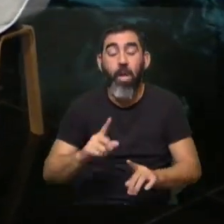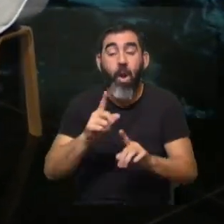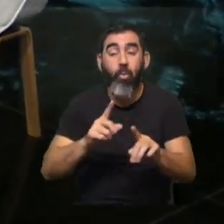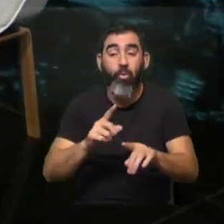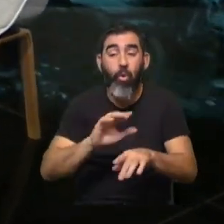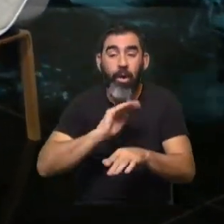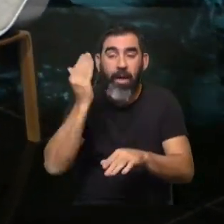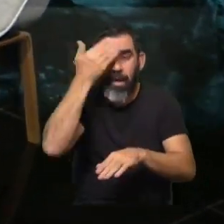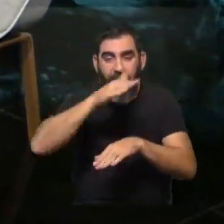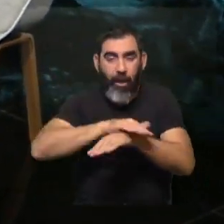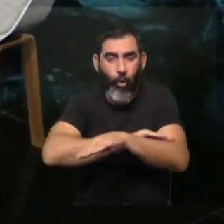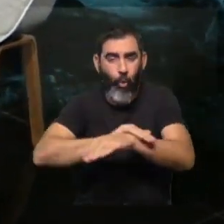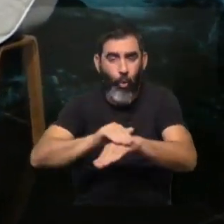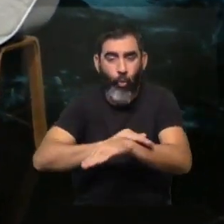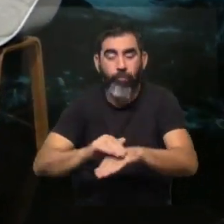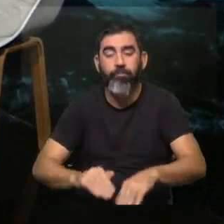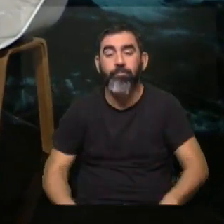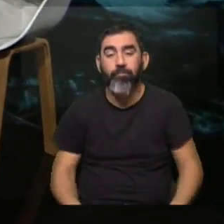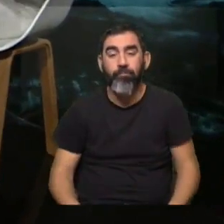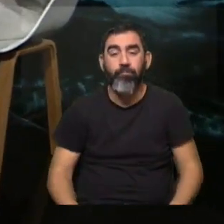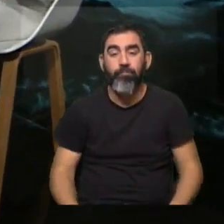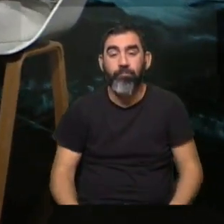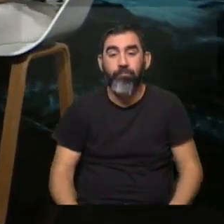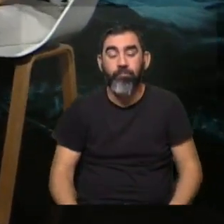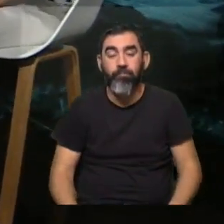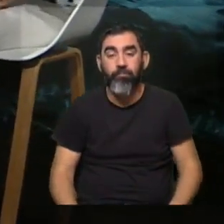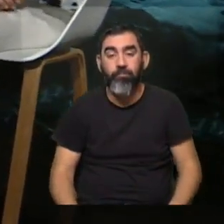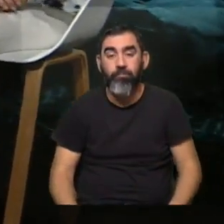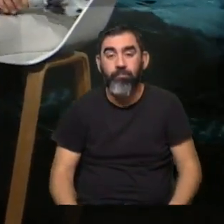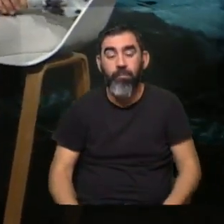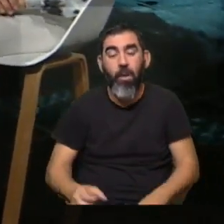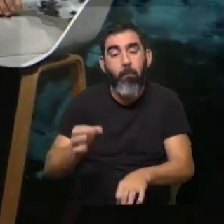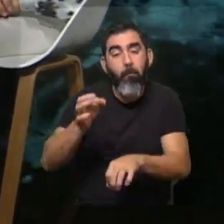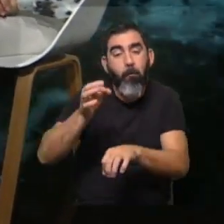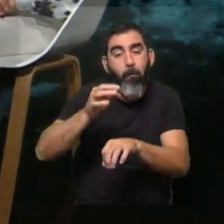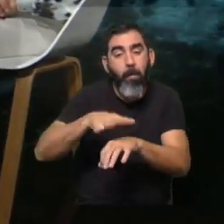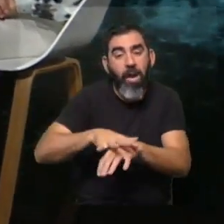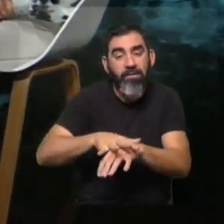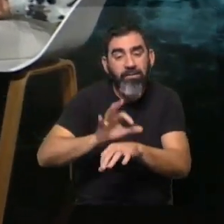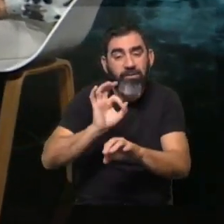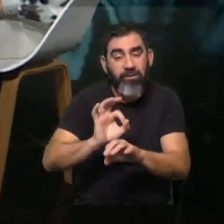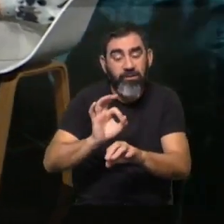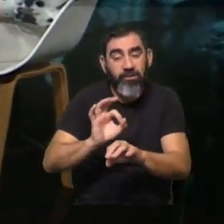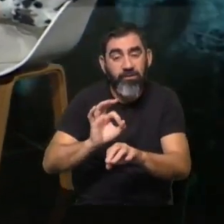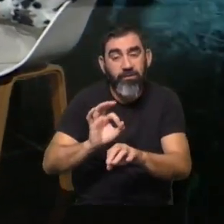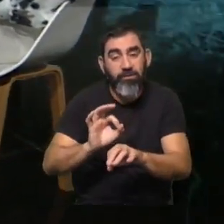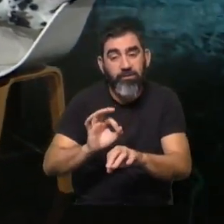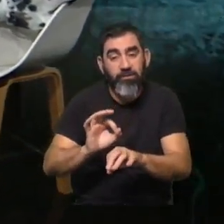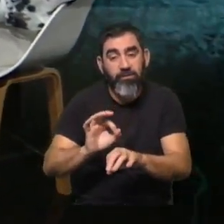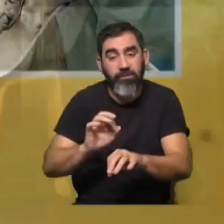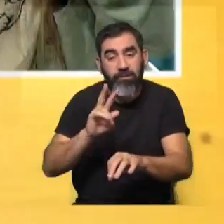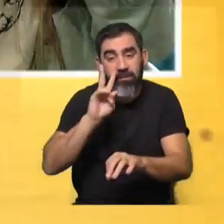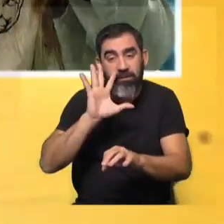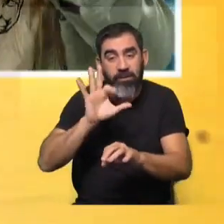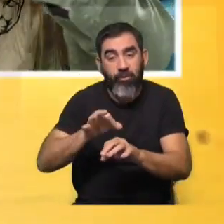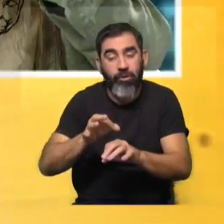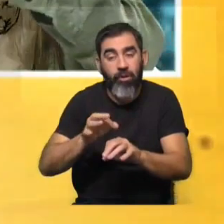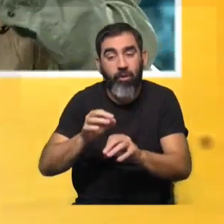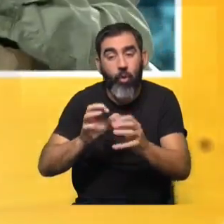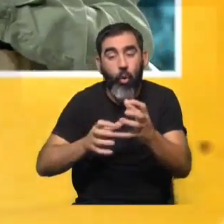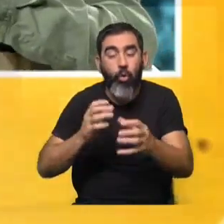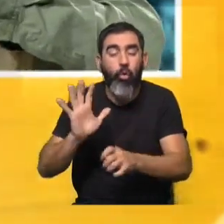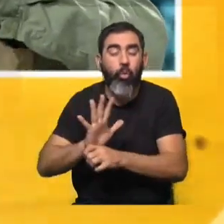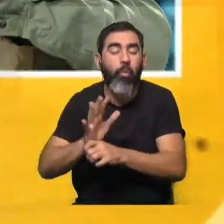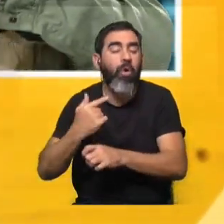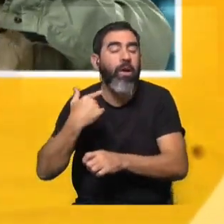todos negros. Sí, si uno visualiza el manchado, ese formato clásico que vemos, se le va a ver como un tono mucho más